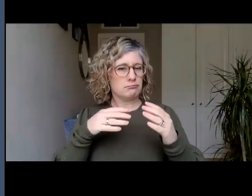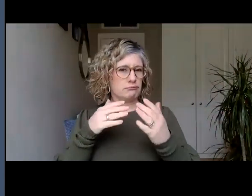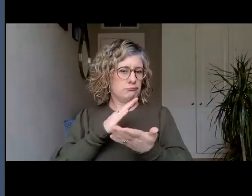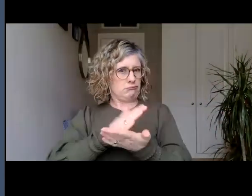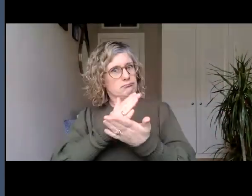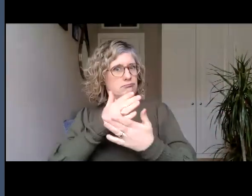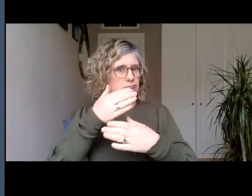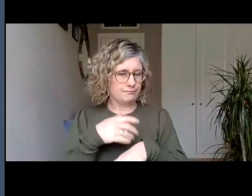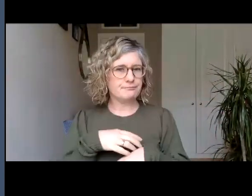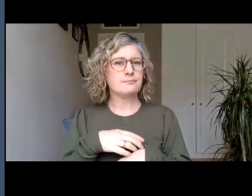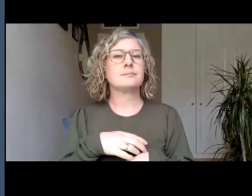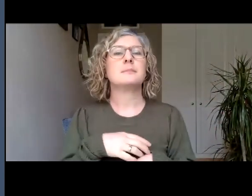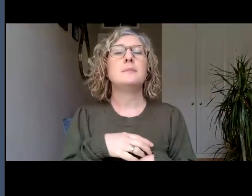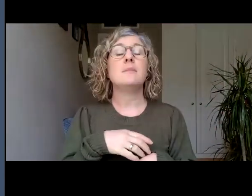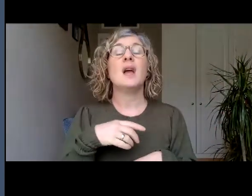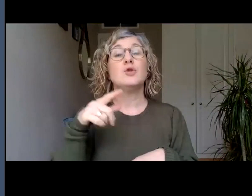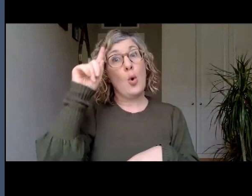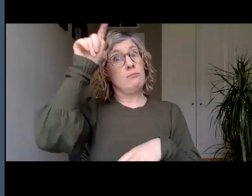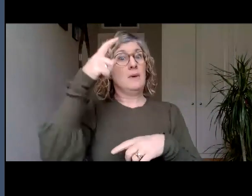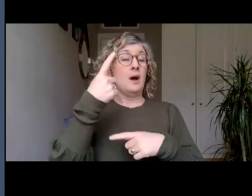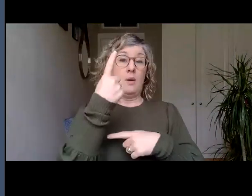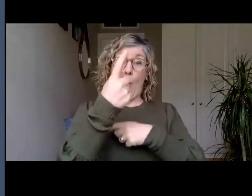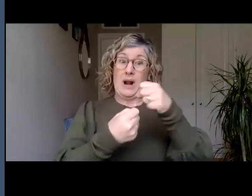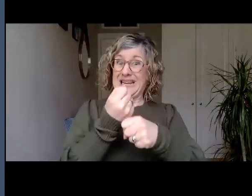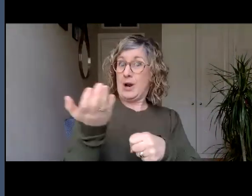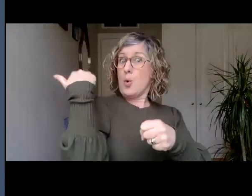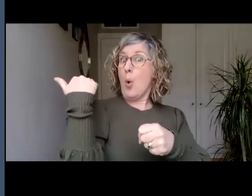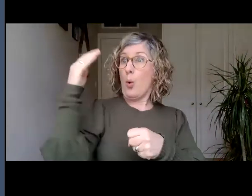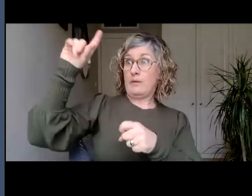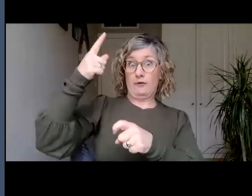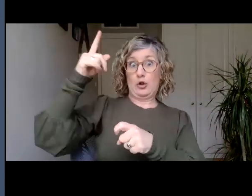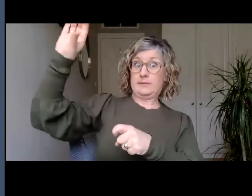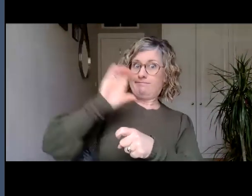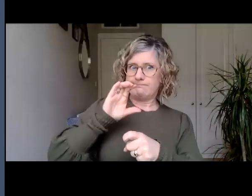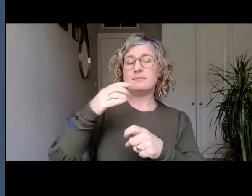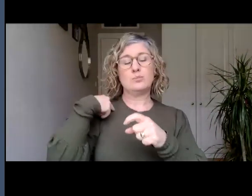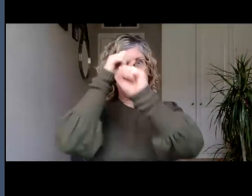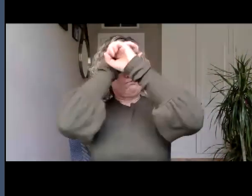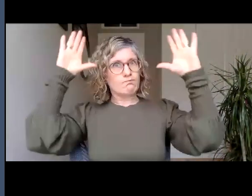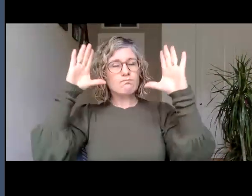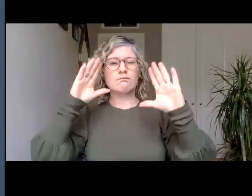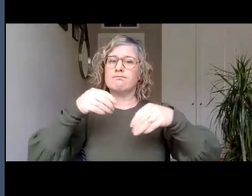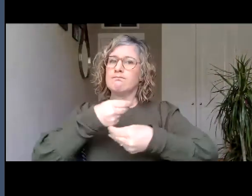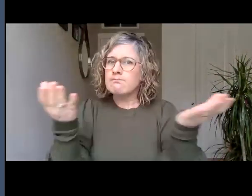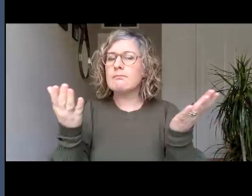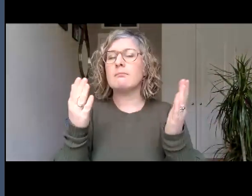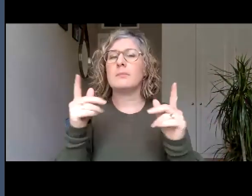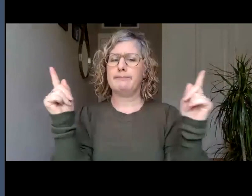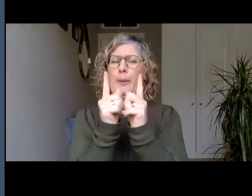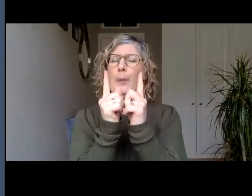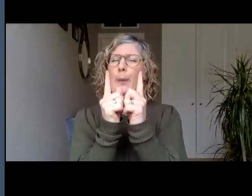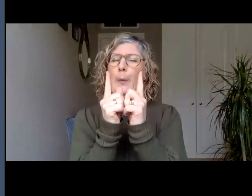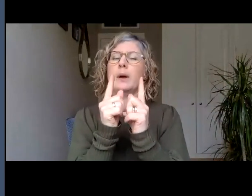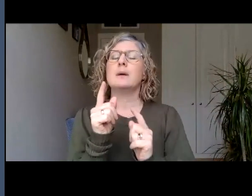dedicado para intérpretes tanto de lenguas orales como lengua de signos de conferencias que trabajan en reuniones de